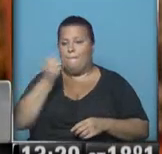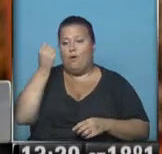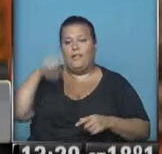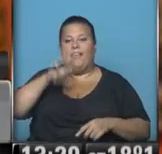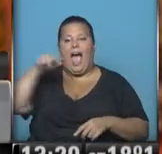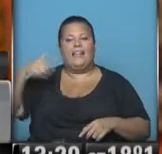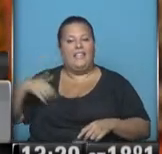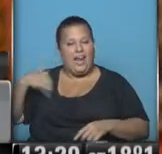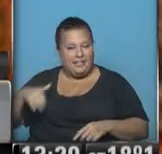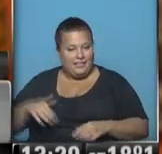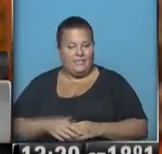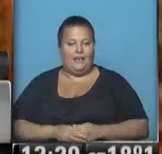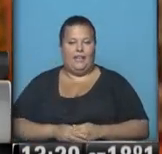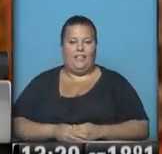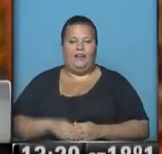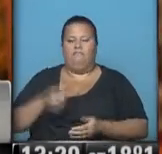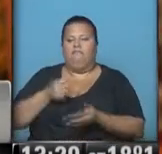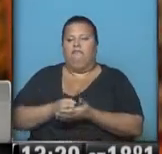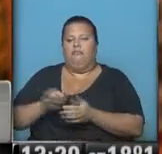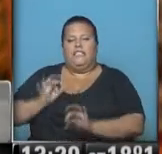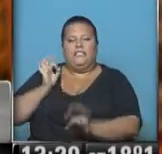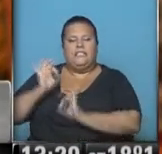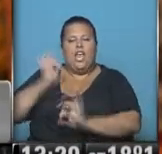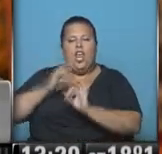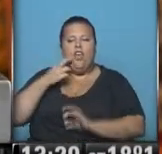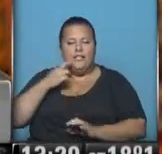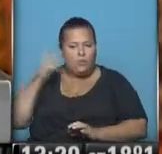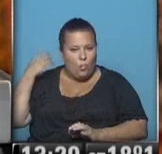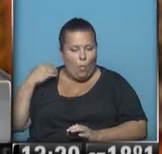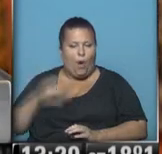del arte argentino, de fines del siglo XIX.